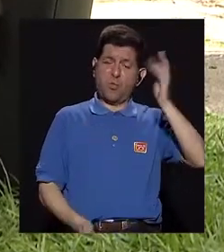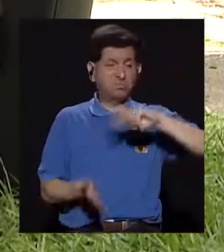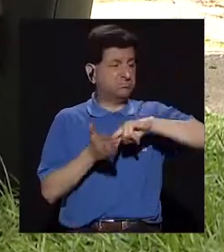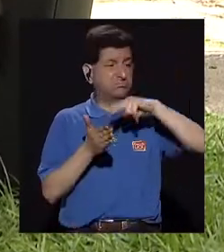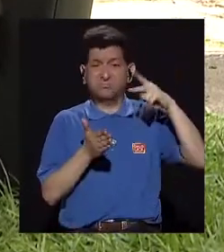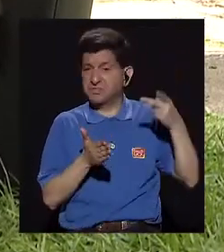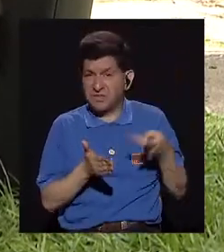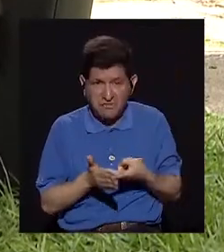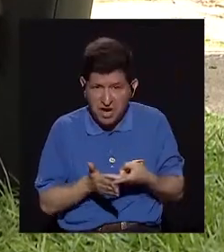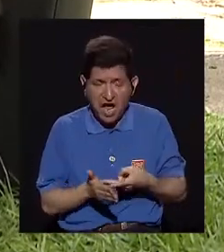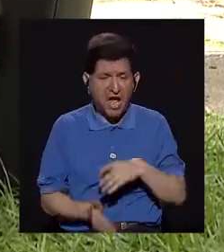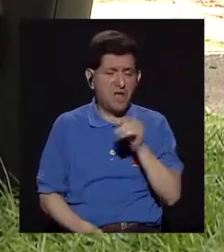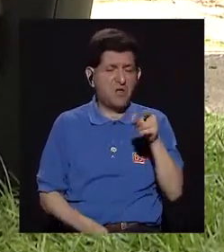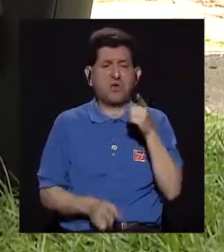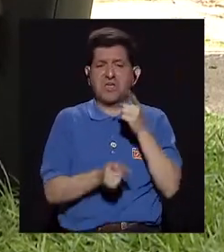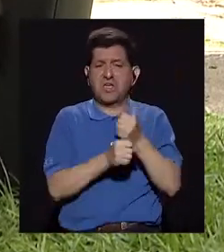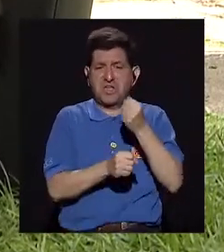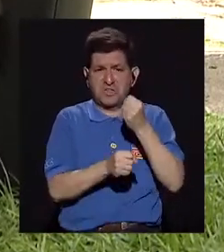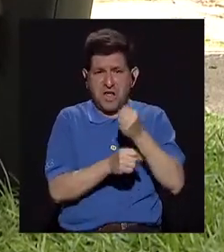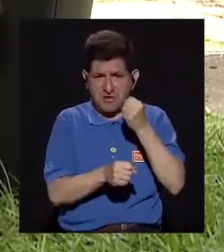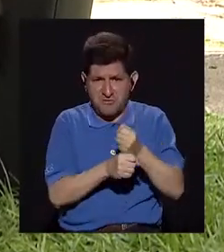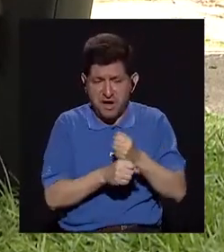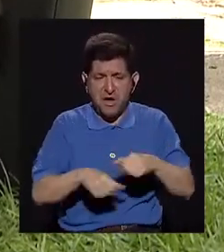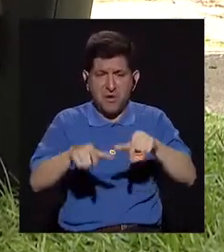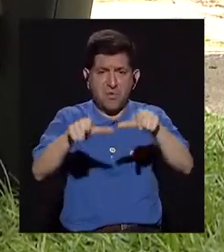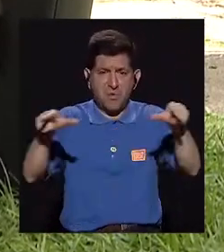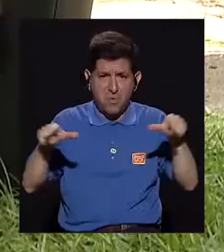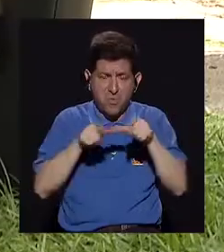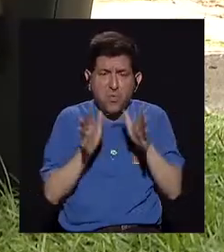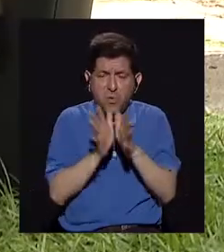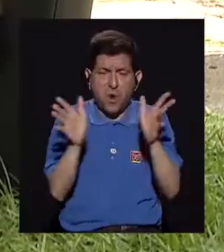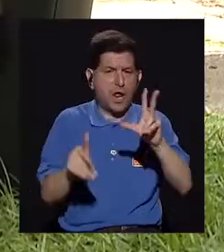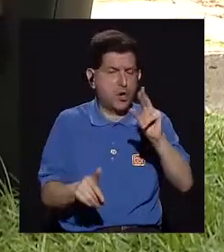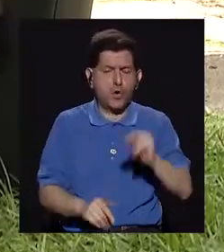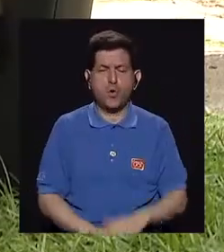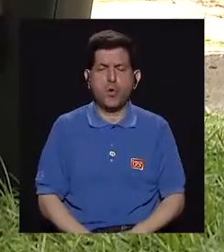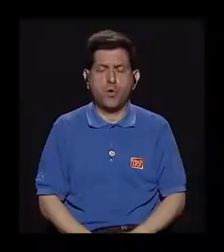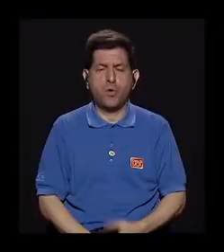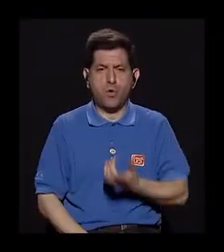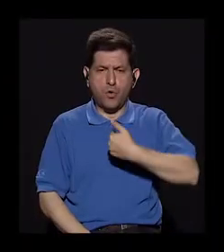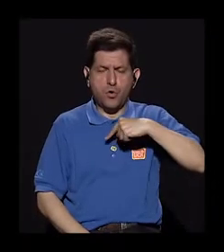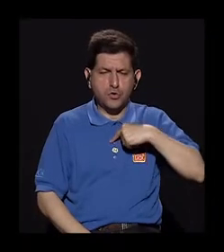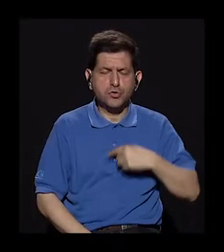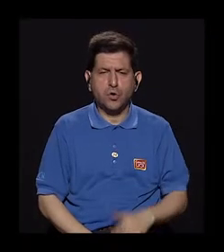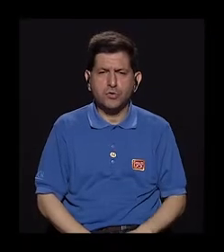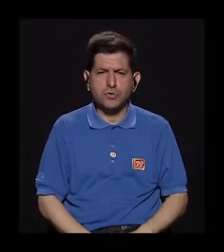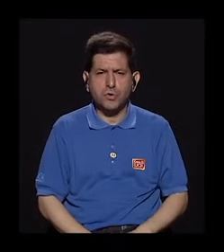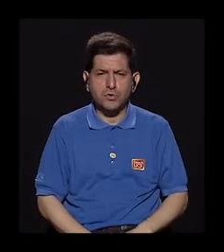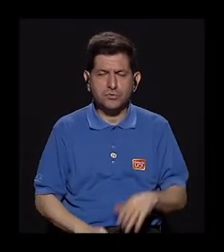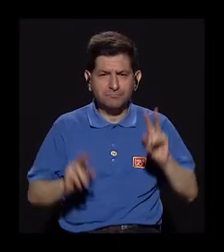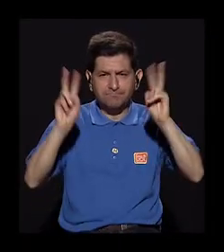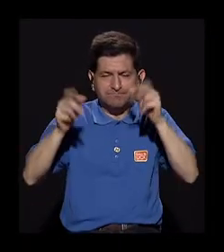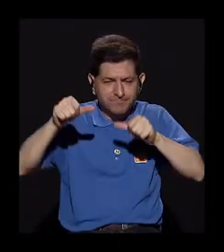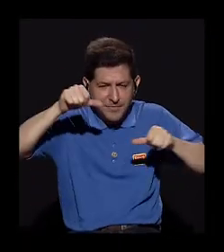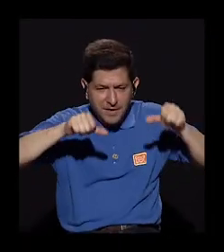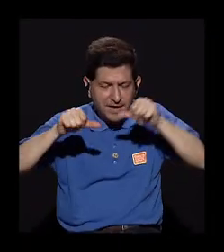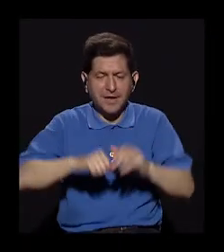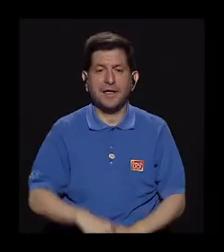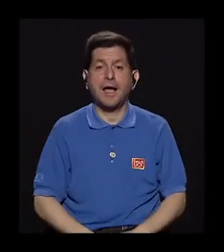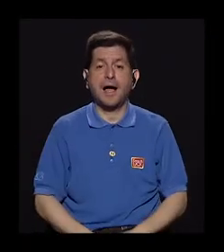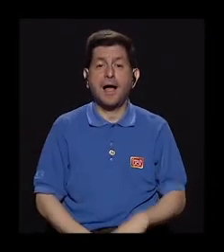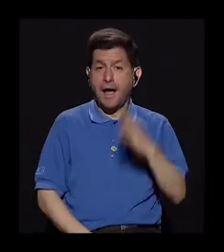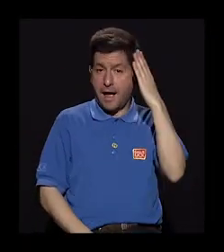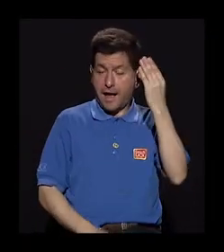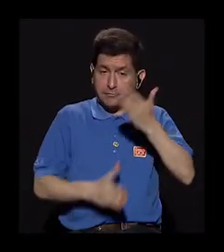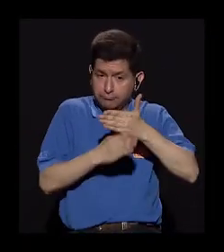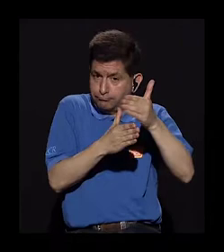discurso sobre lo que debería hacer y cómo se debería trabajar el espacio público, buscamos como abrir un espacio experimental, ¿verdad?, para compartir